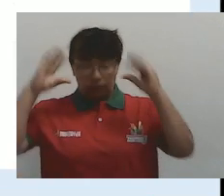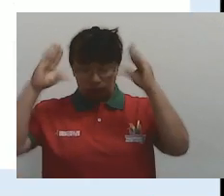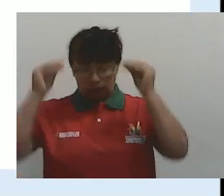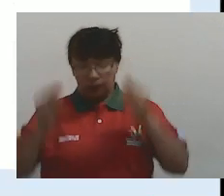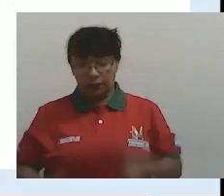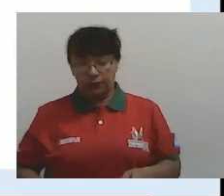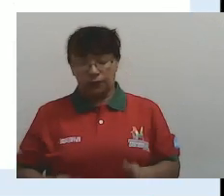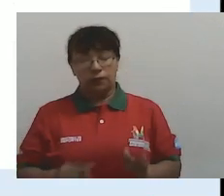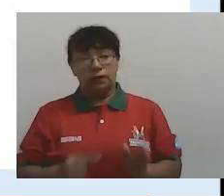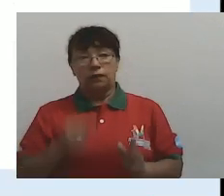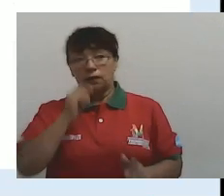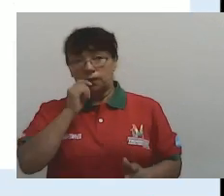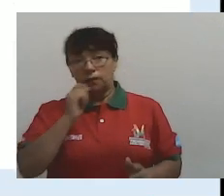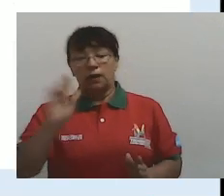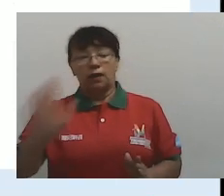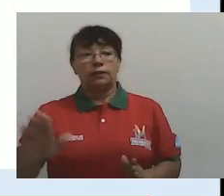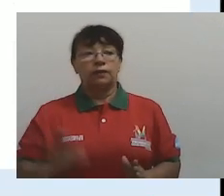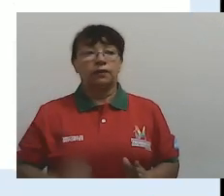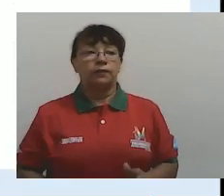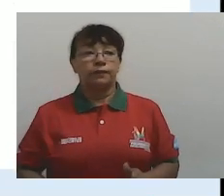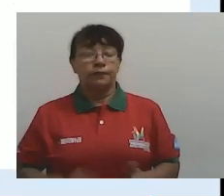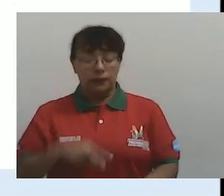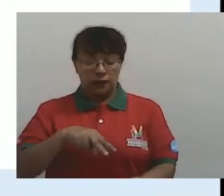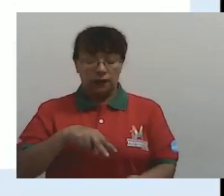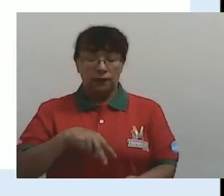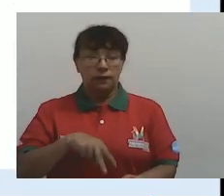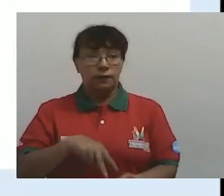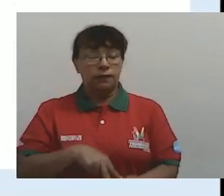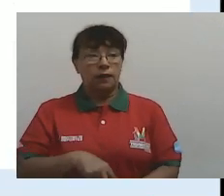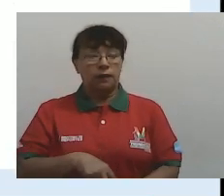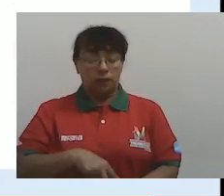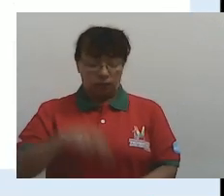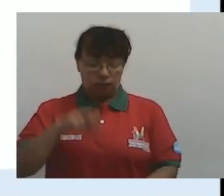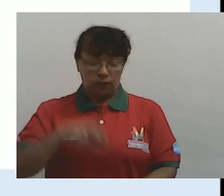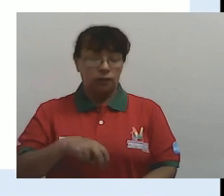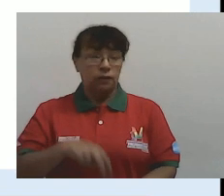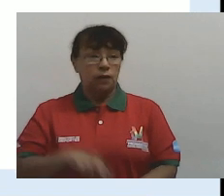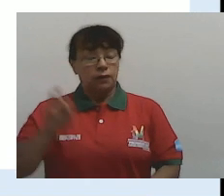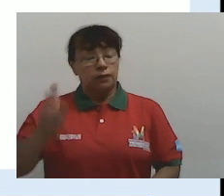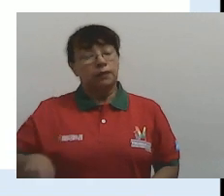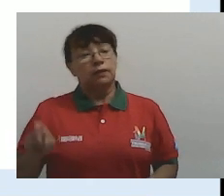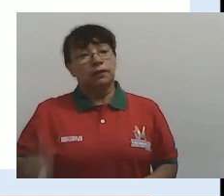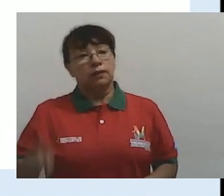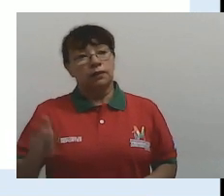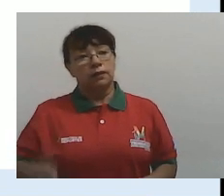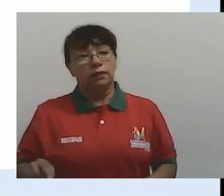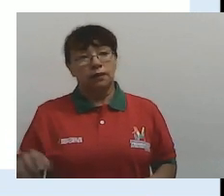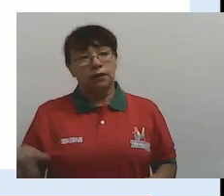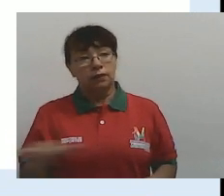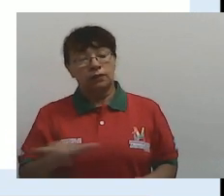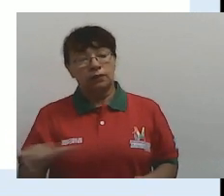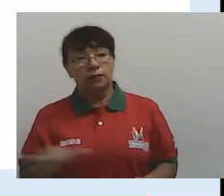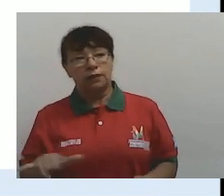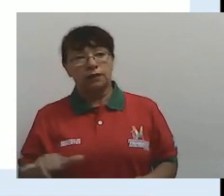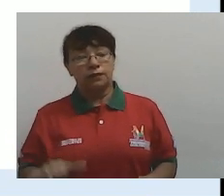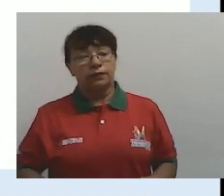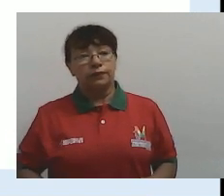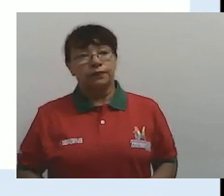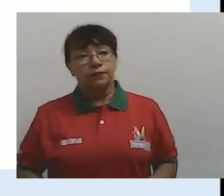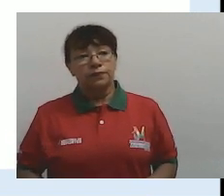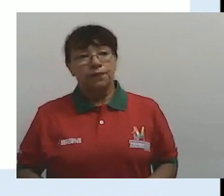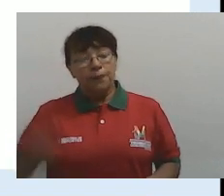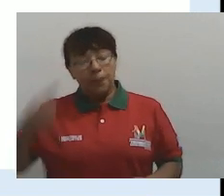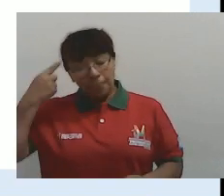siguiente evento es el salto triple con aproximación corta. Necesitamos igual condiciones